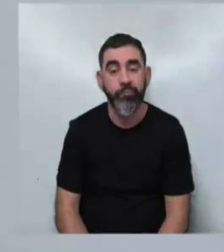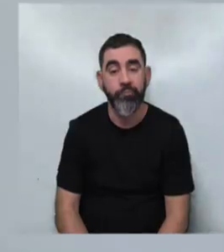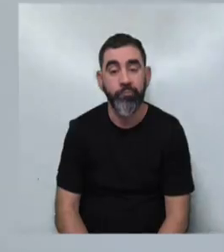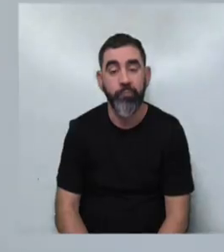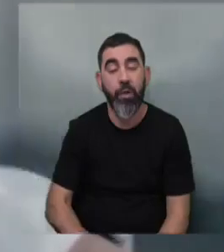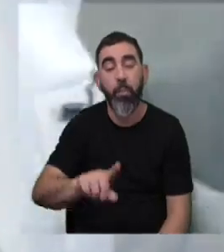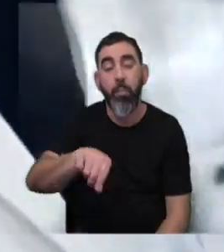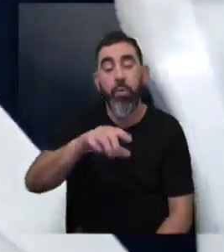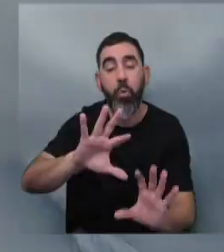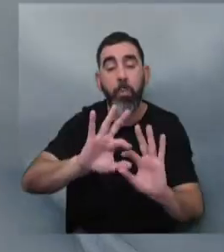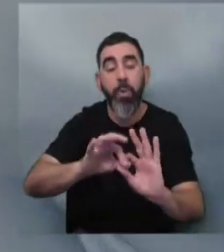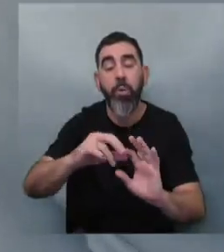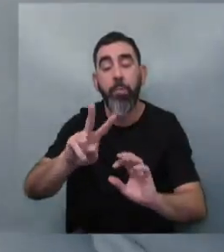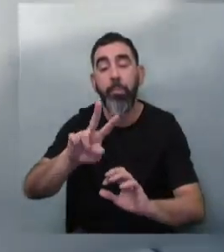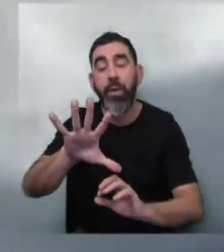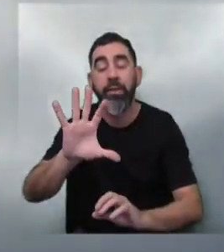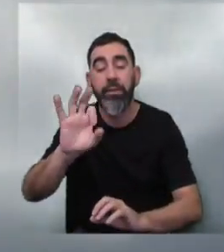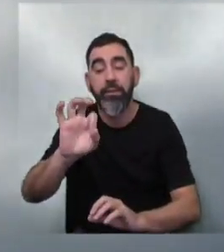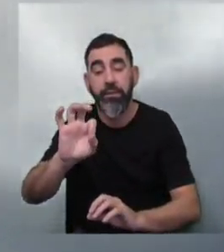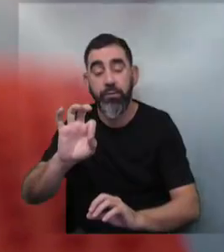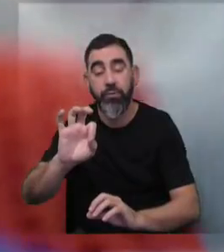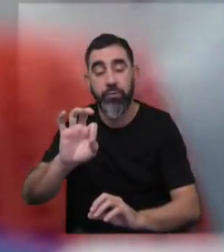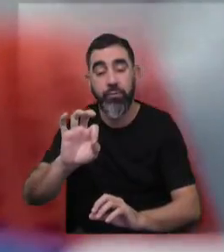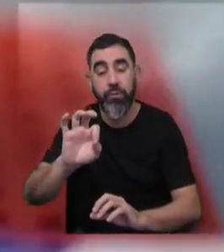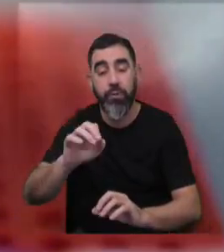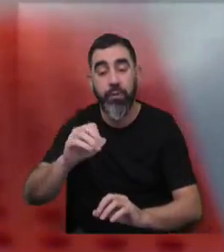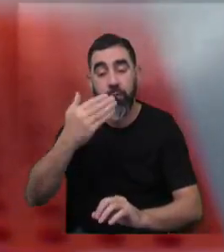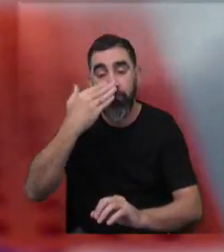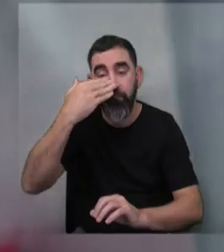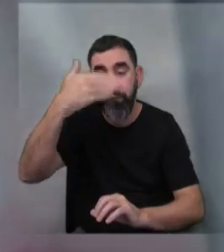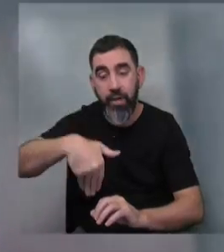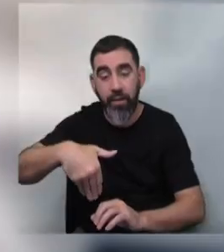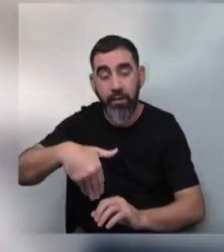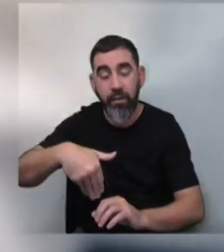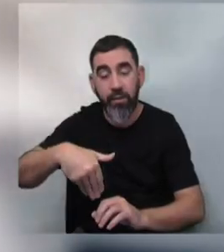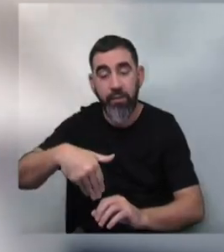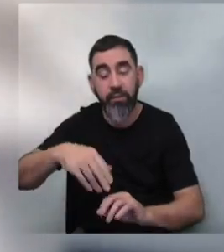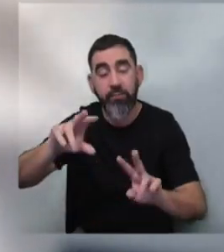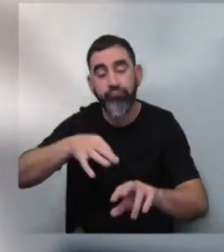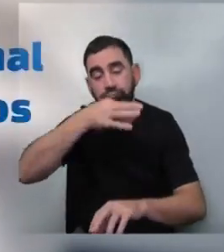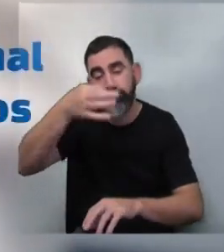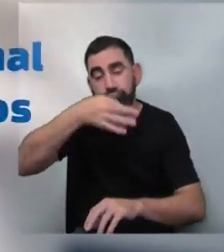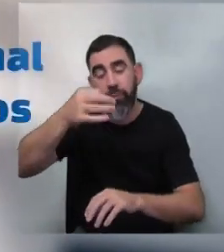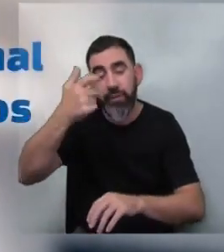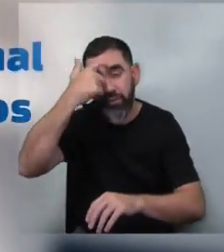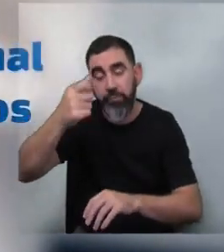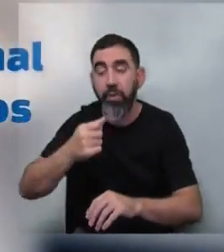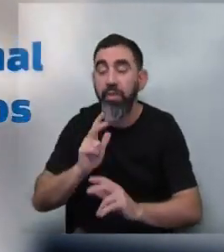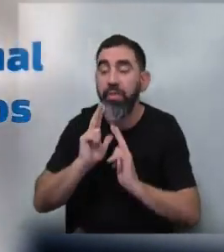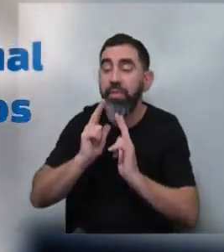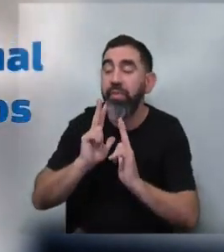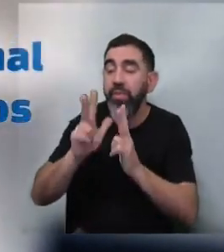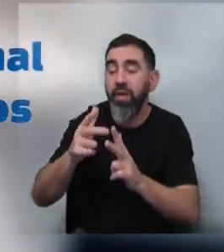El próximo miércoles 25 de septiembre se realizará la final del certamen de monólogos científicos Dígalo con